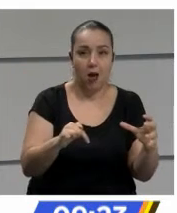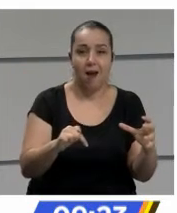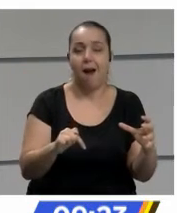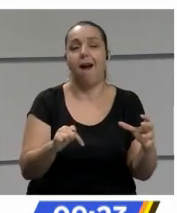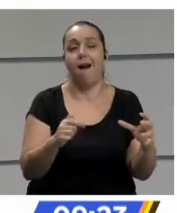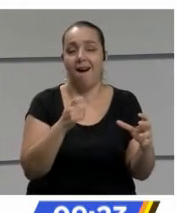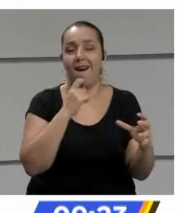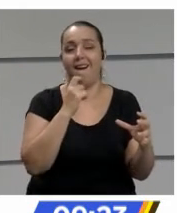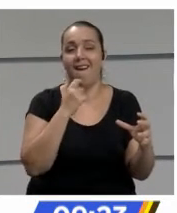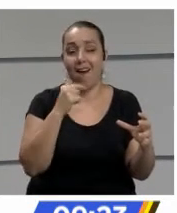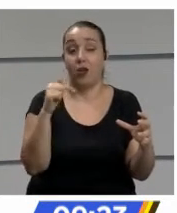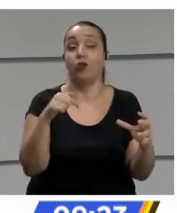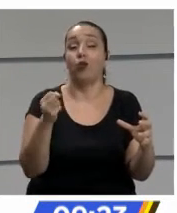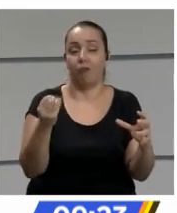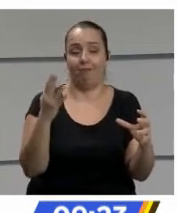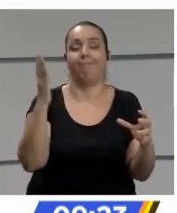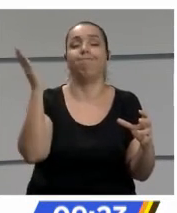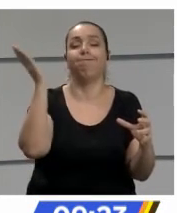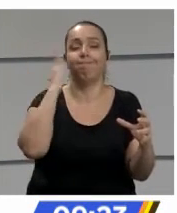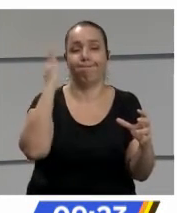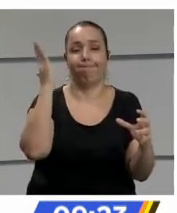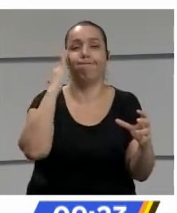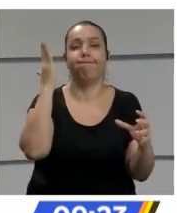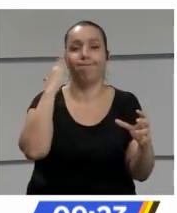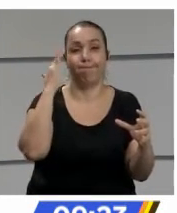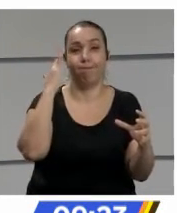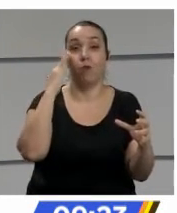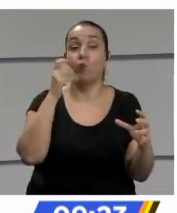sería ciertamente sabio. De hecho,